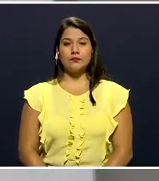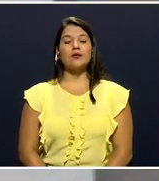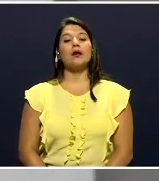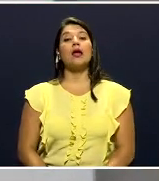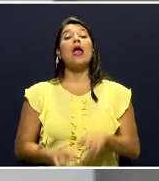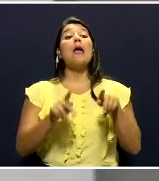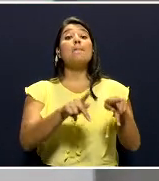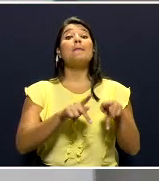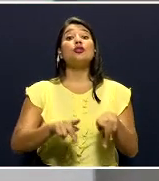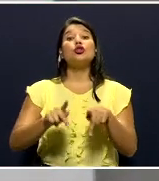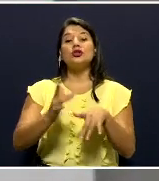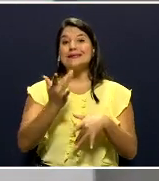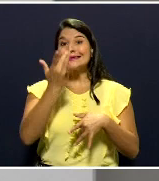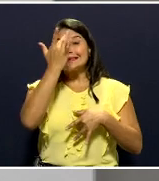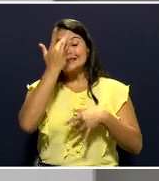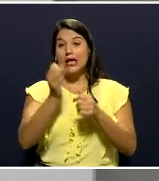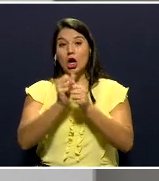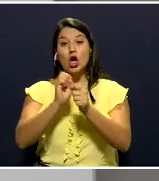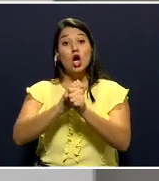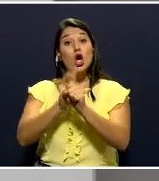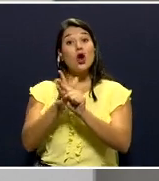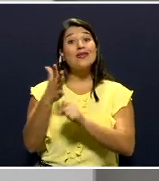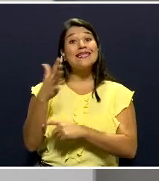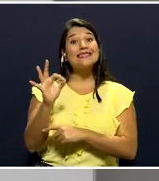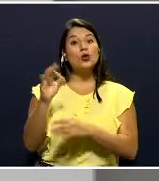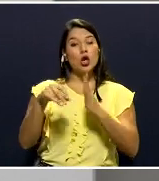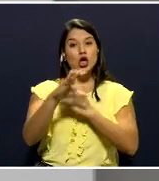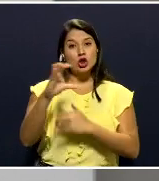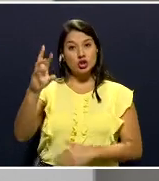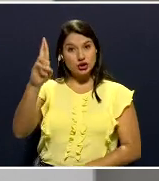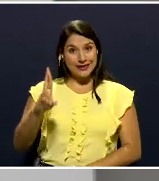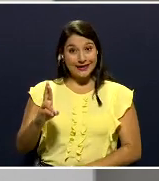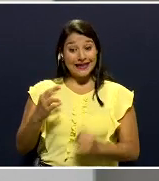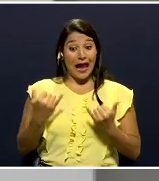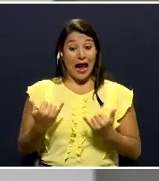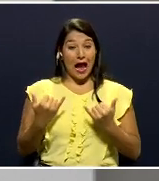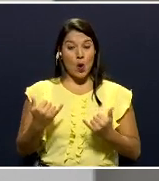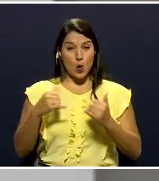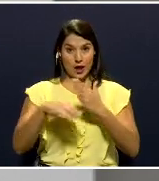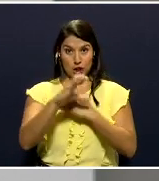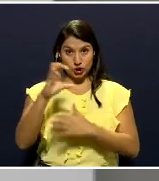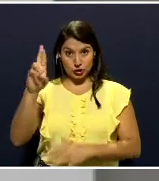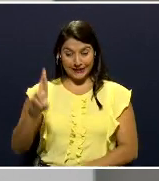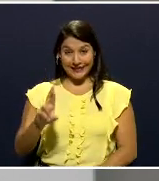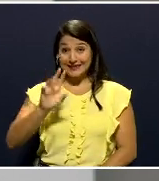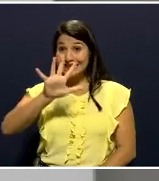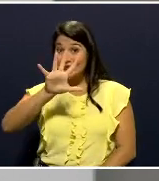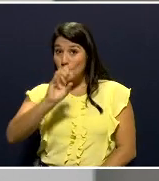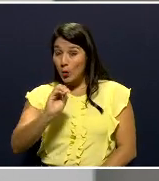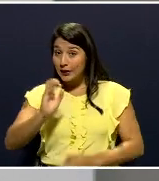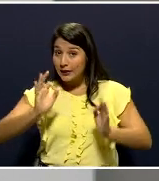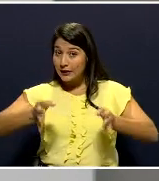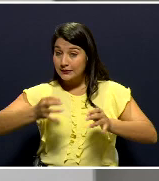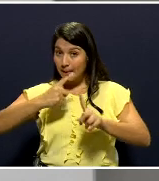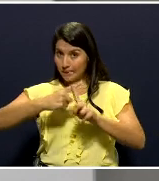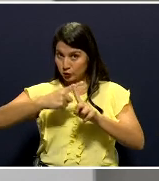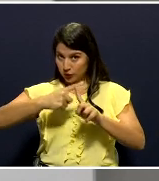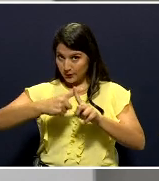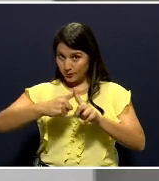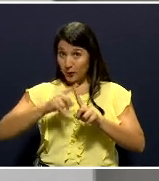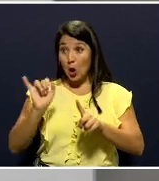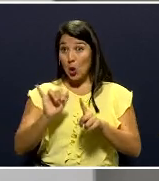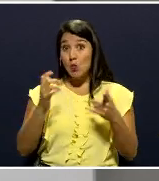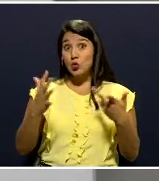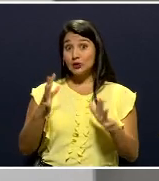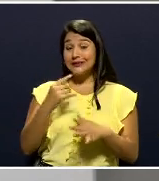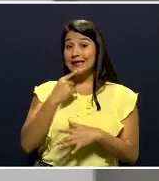Los casos de COVID-19 en el país llegaron a 50. Como les decíamos, 4 de